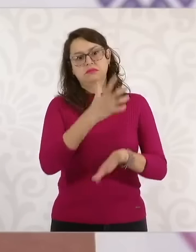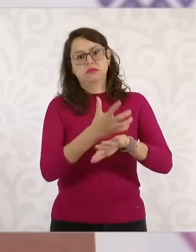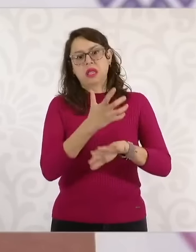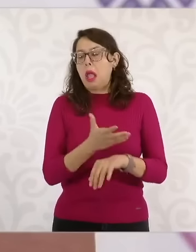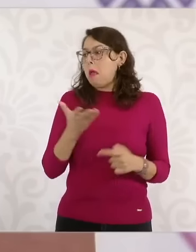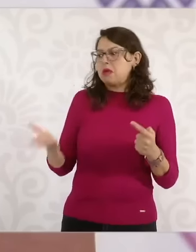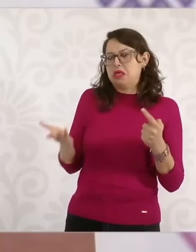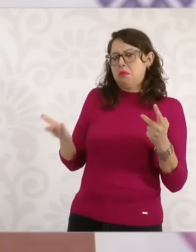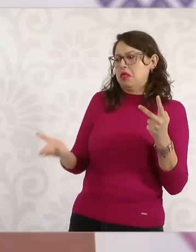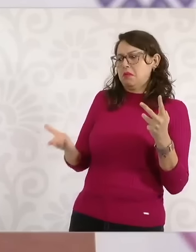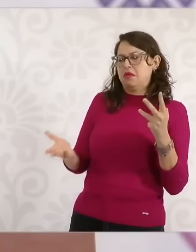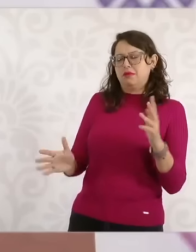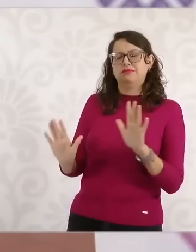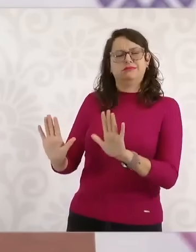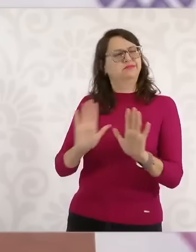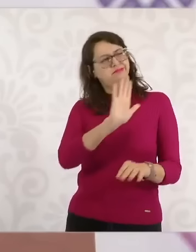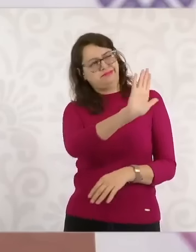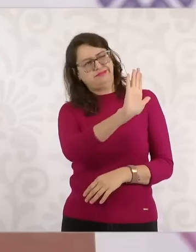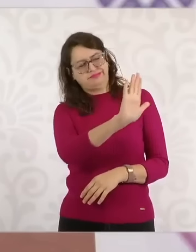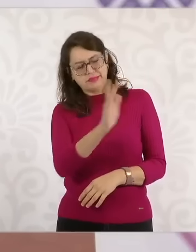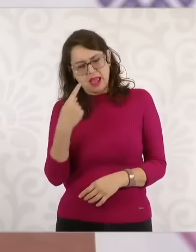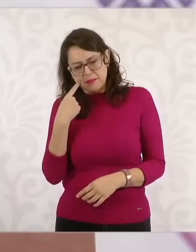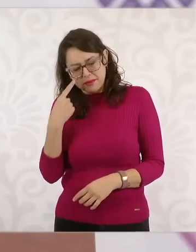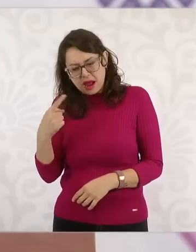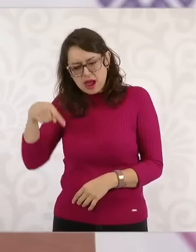lo que tengan que pedir. Es una decisión soberana